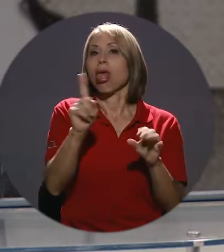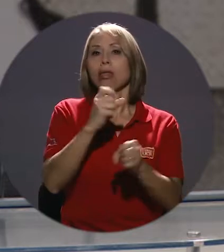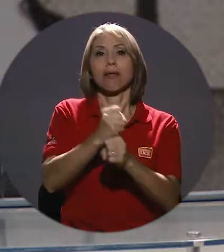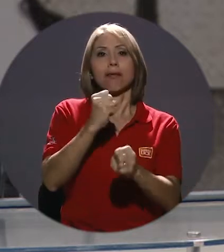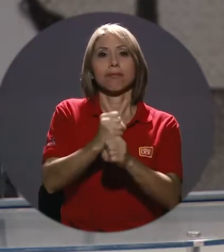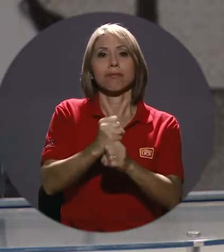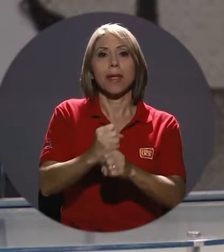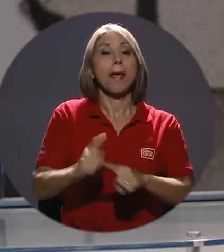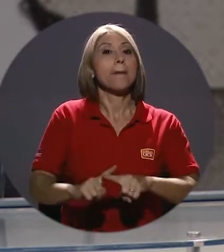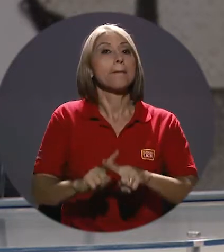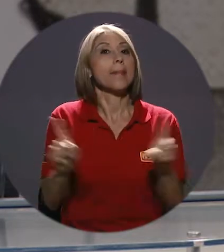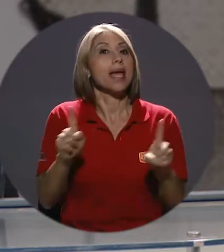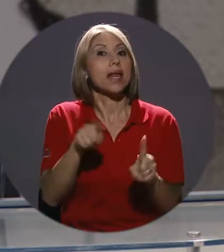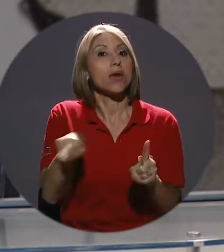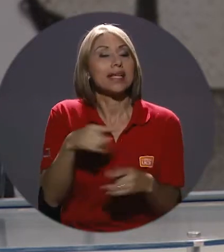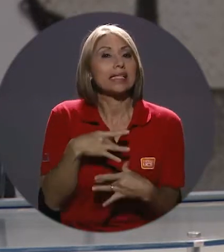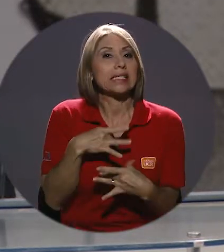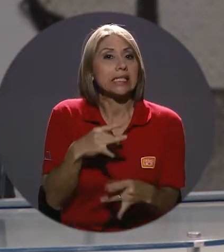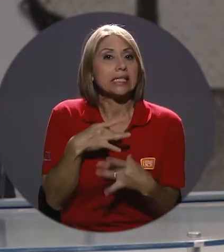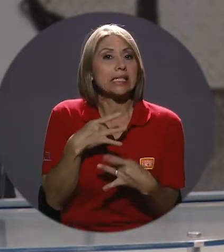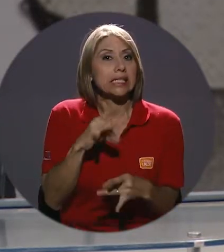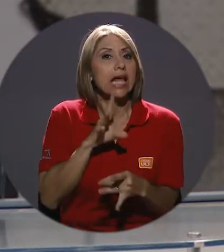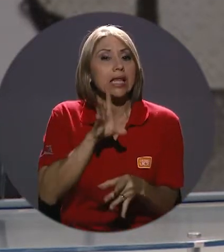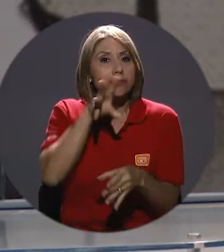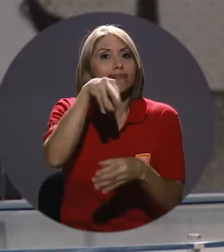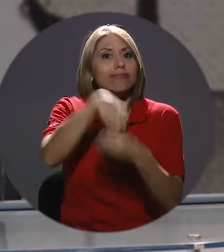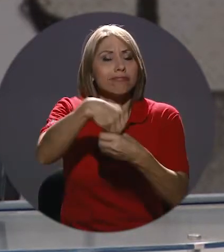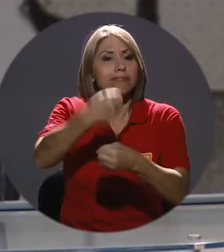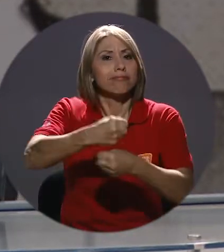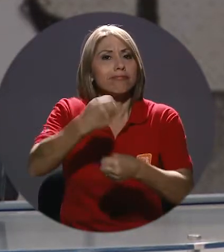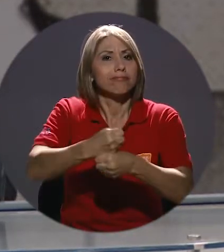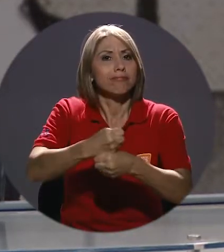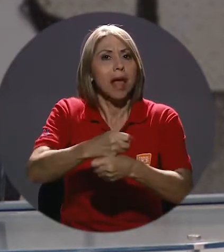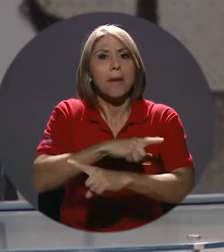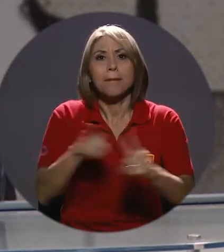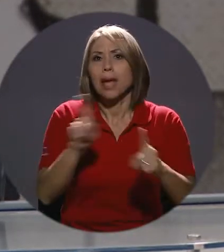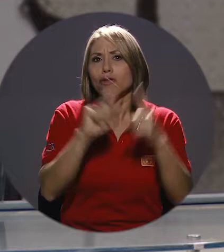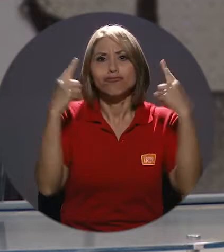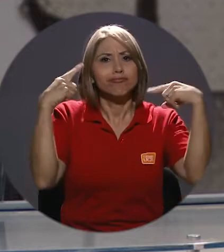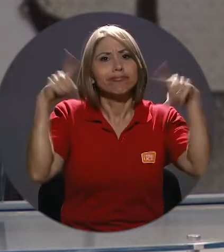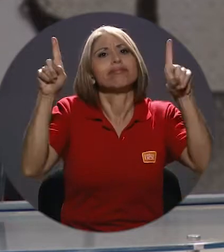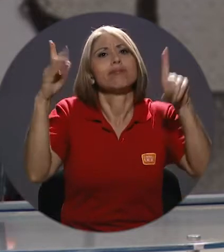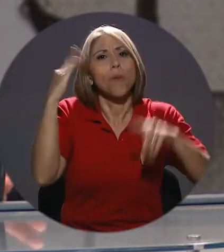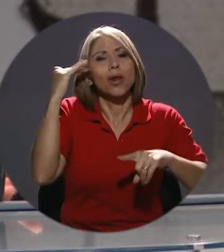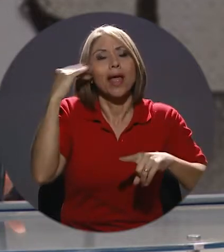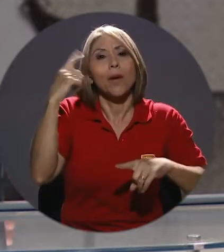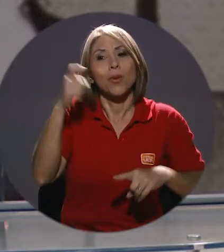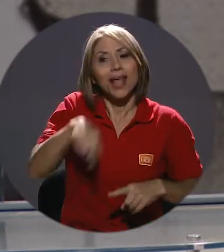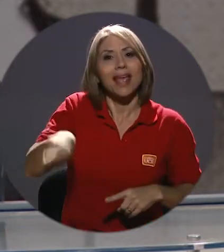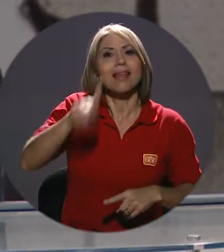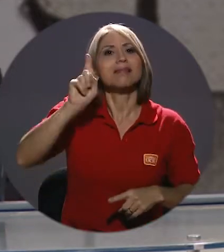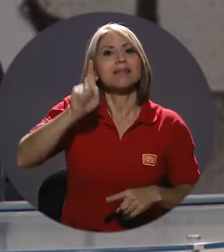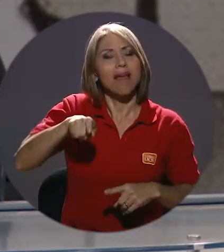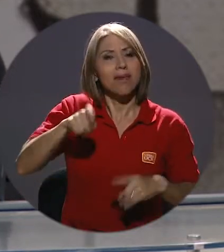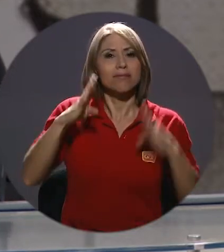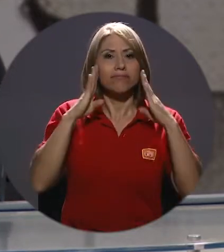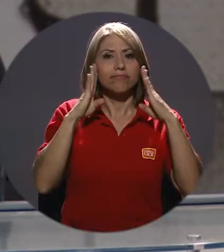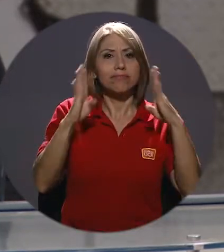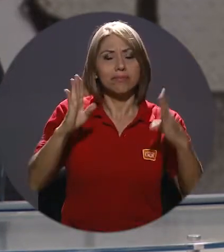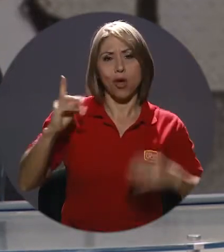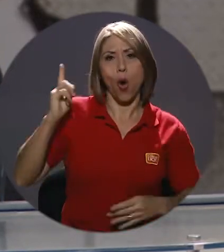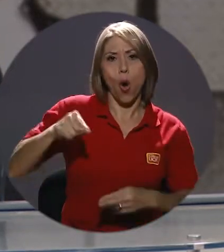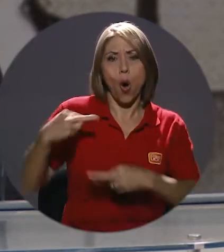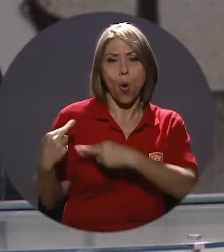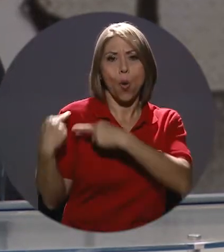fuerza de trabajo, pero con interés de incorporarse y no lo logran hacer porque tienen que atender obligaciones